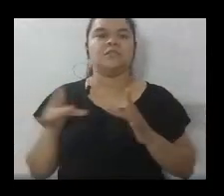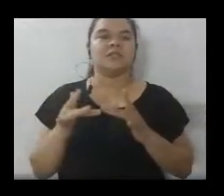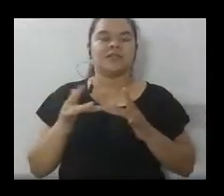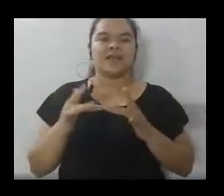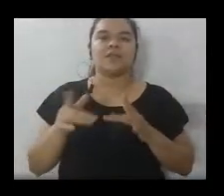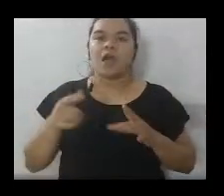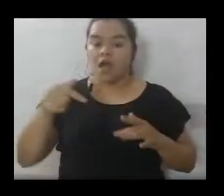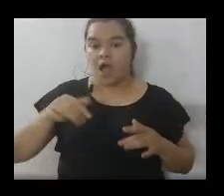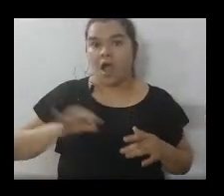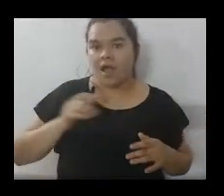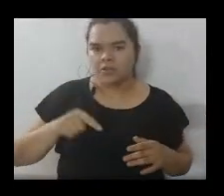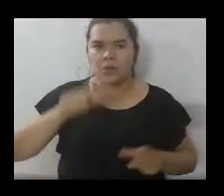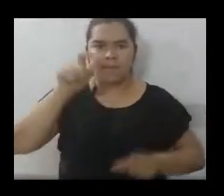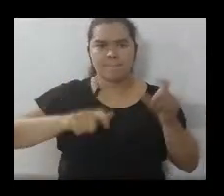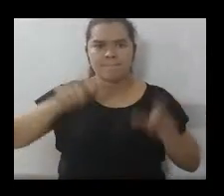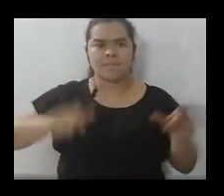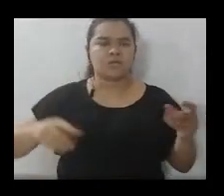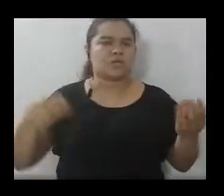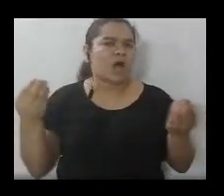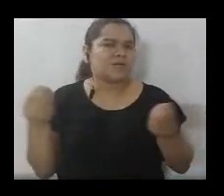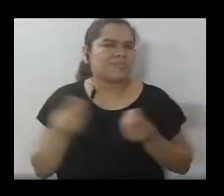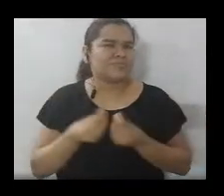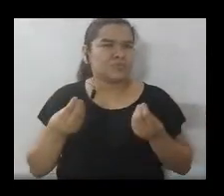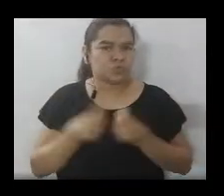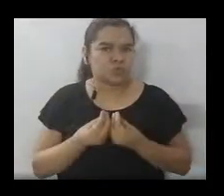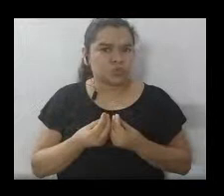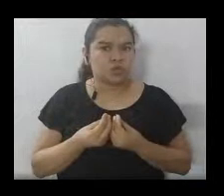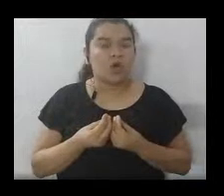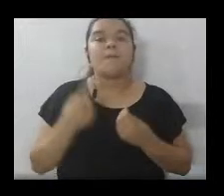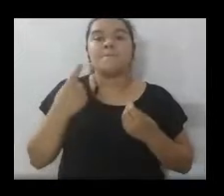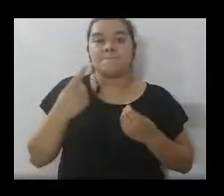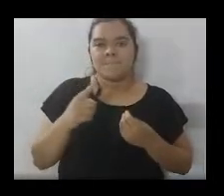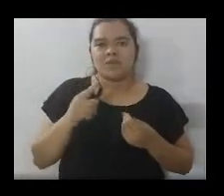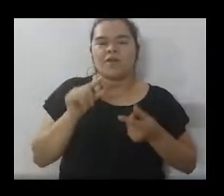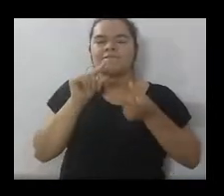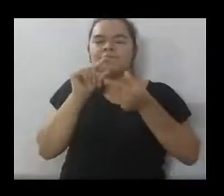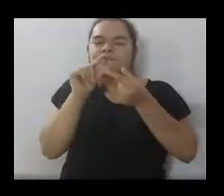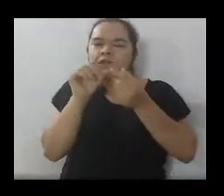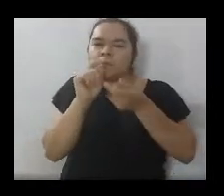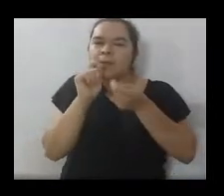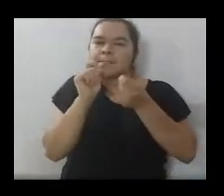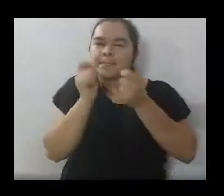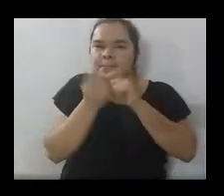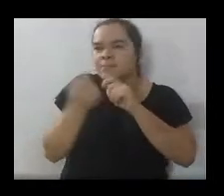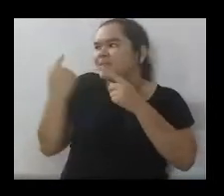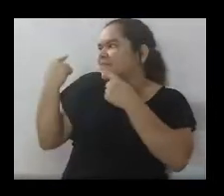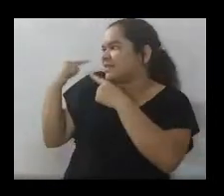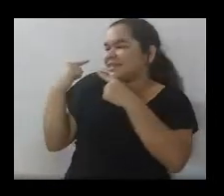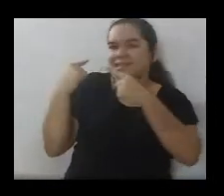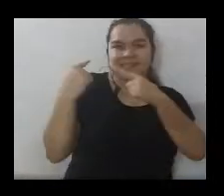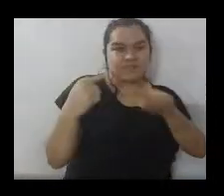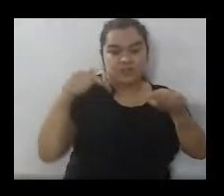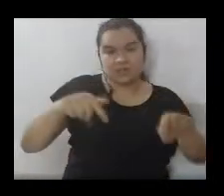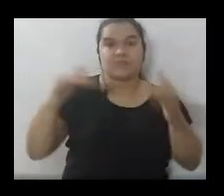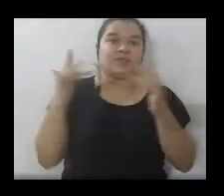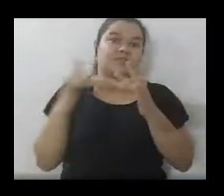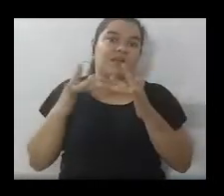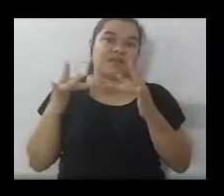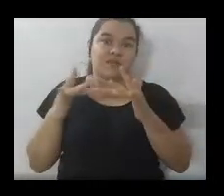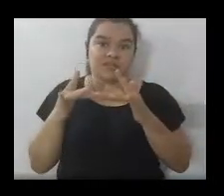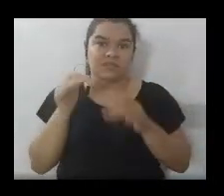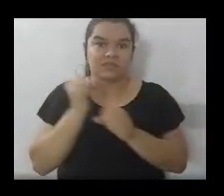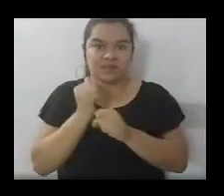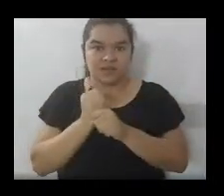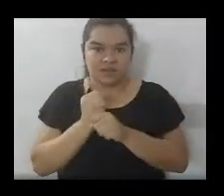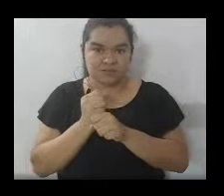sentimos contentos por ello, este año tenemos que readecuar nuestras actividades para poder realizarla de manera virtual también.